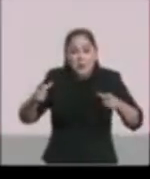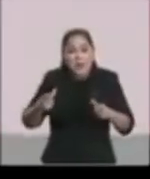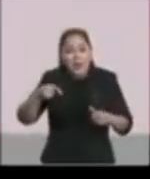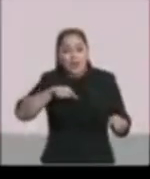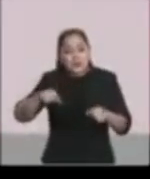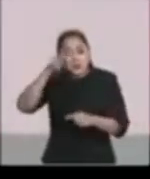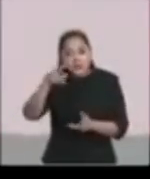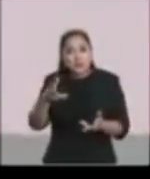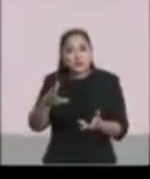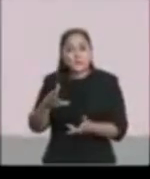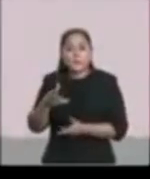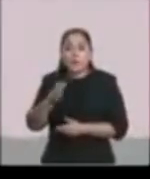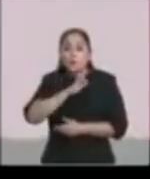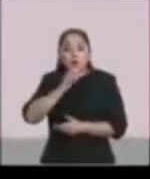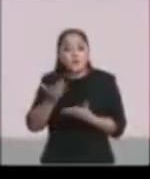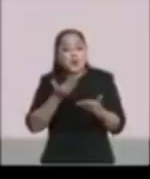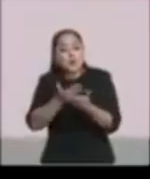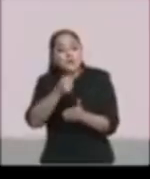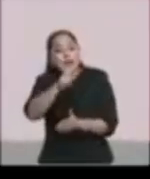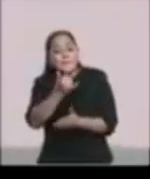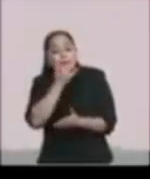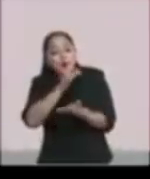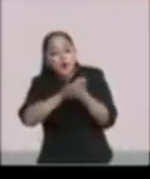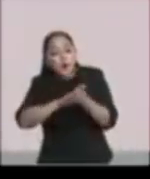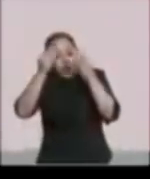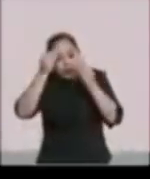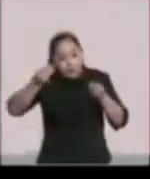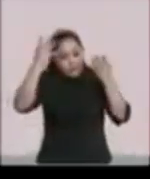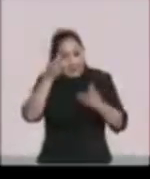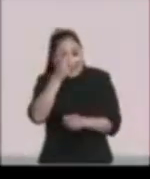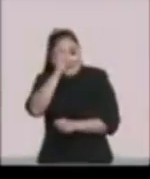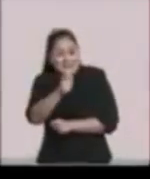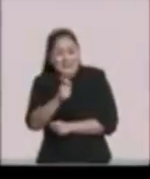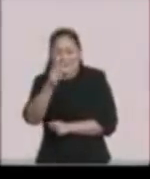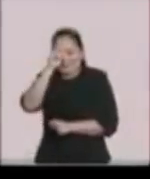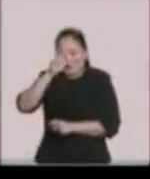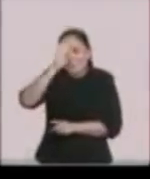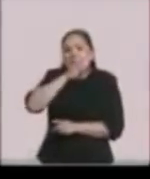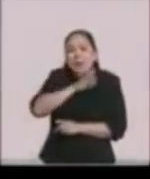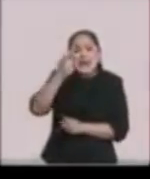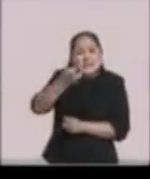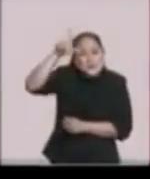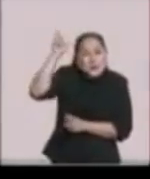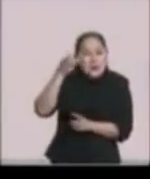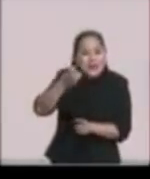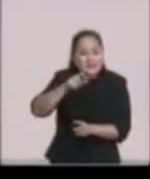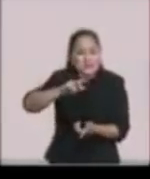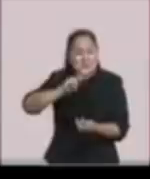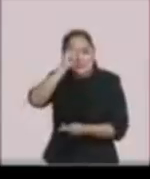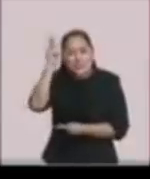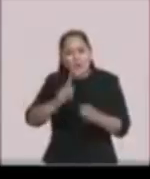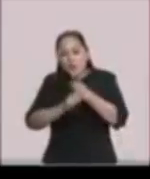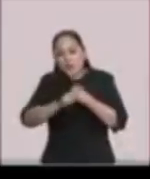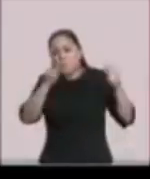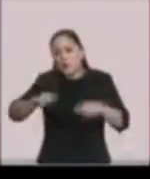país. Plantear el perdón a los criminales es una locura que generaría enorme violencia en el país.